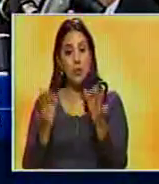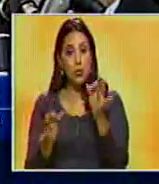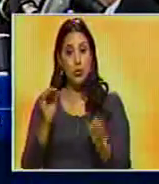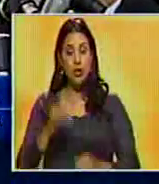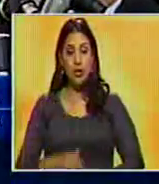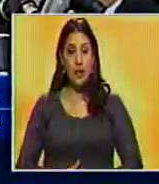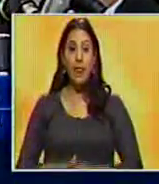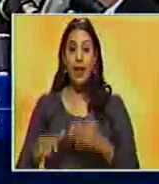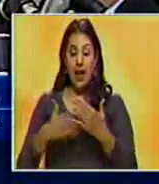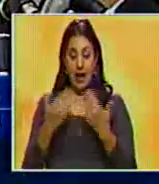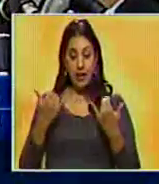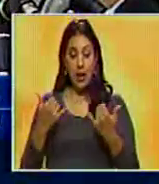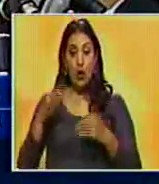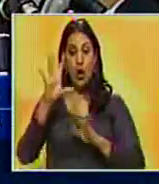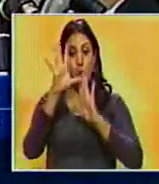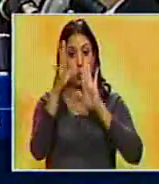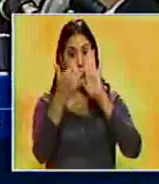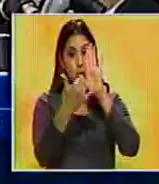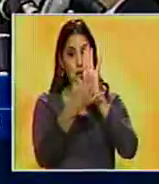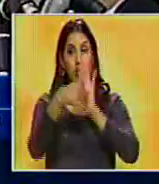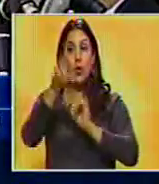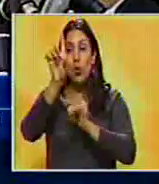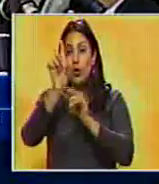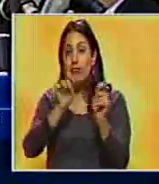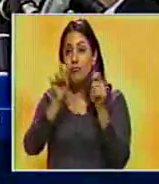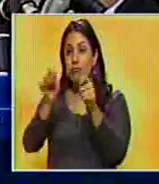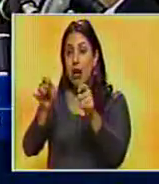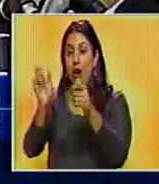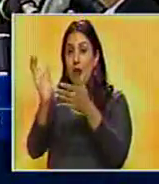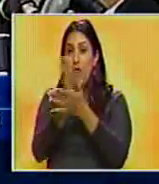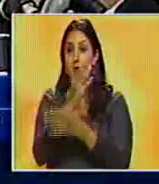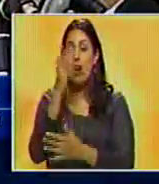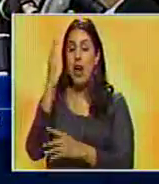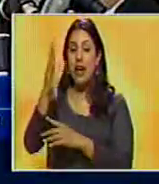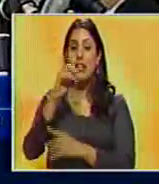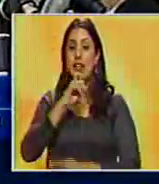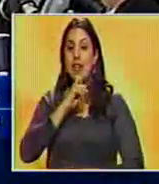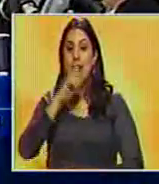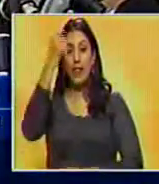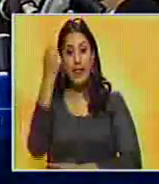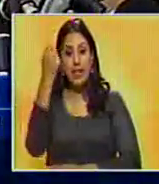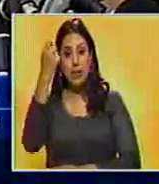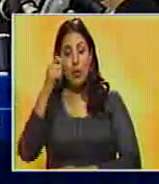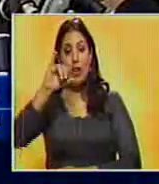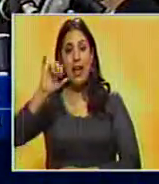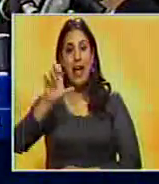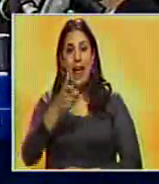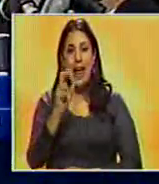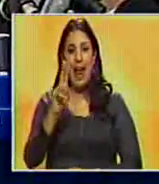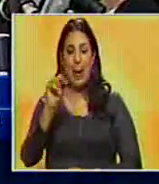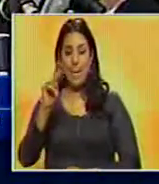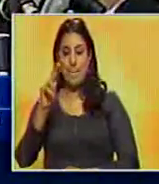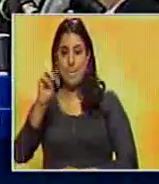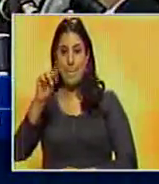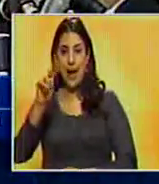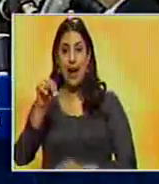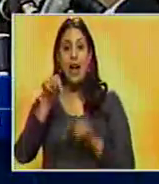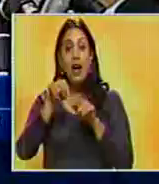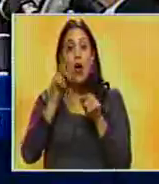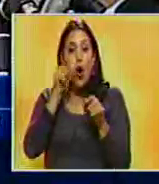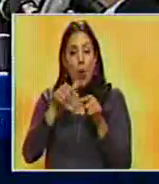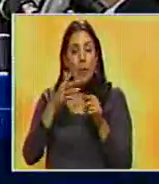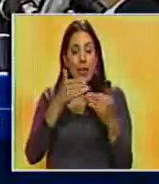hasta ahora la constituyente únicamente le ha retirado la inmunidad parlamentaria al diputado germán ferrer por estar presuntamente